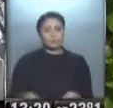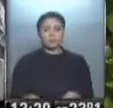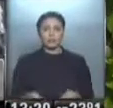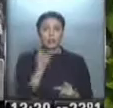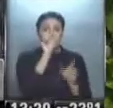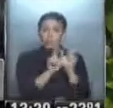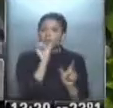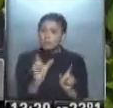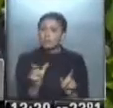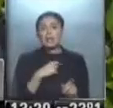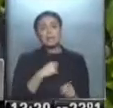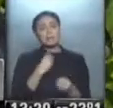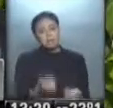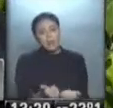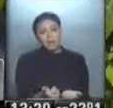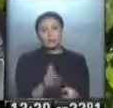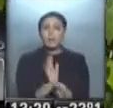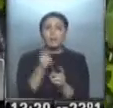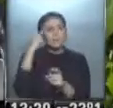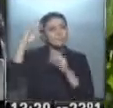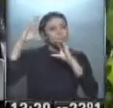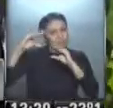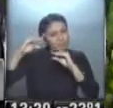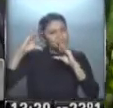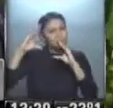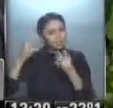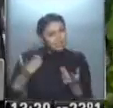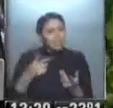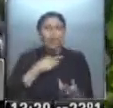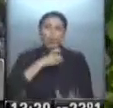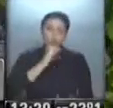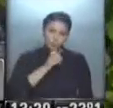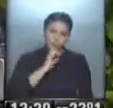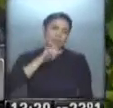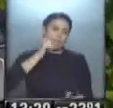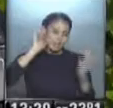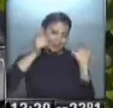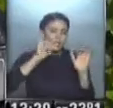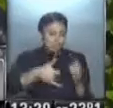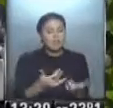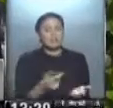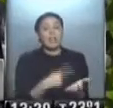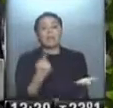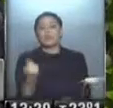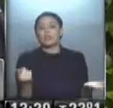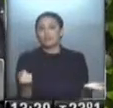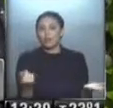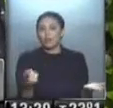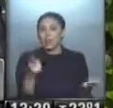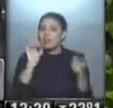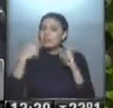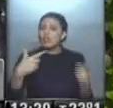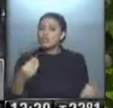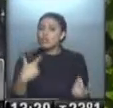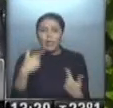donde la gente lo pasa bien. Es un tipo de reflexión, quiero decir. Hay humor, nos divertimos, pero la gran diversión